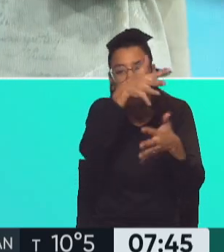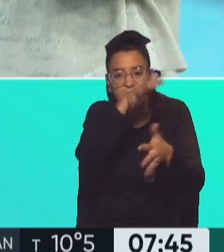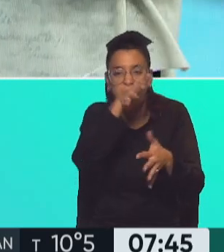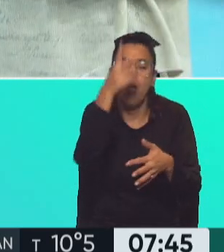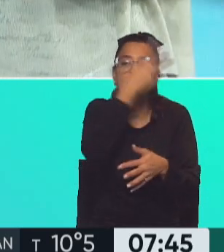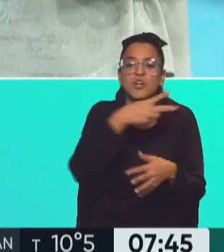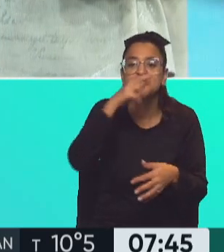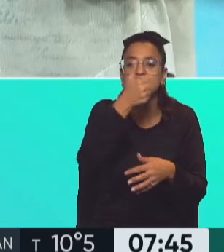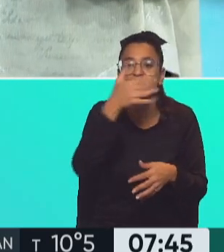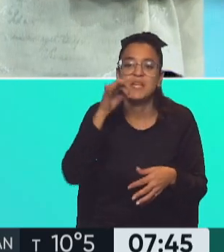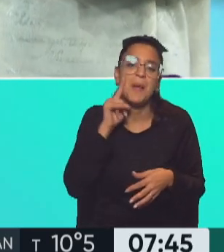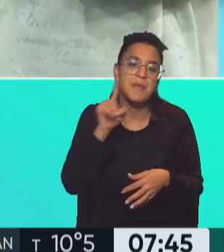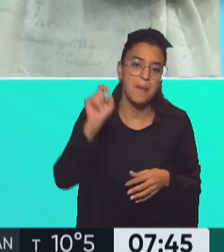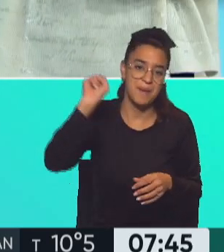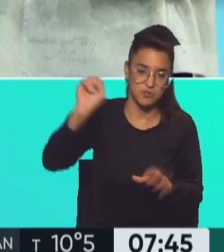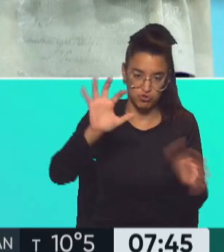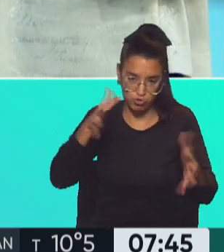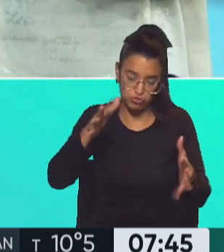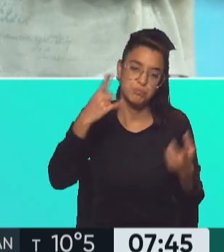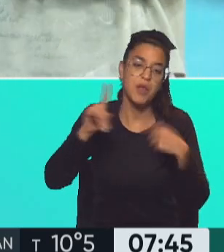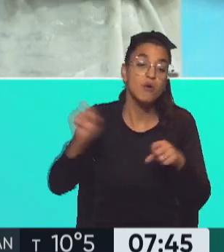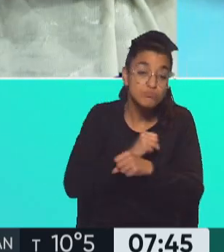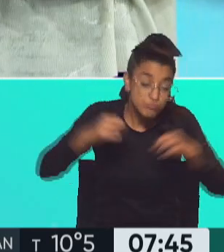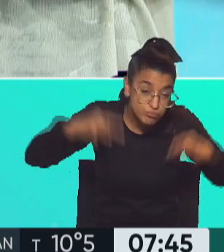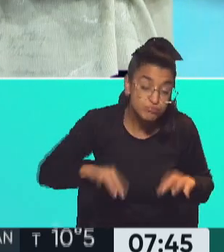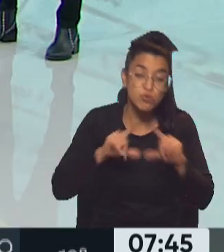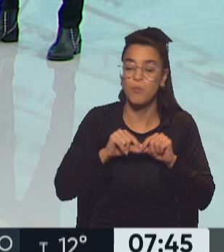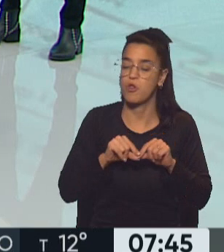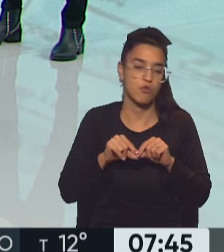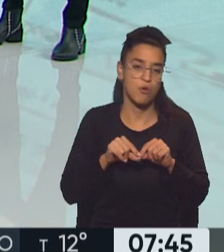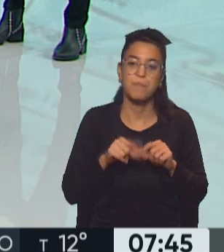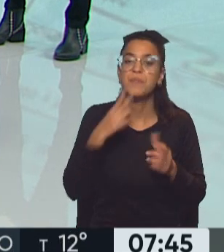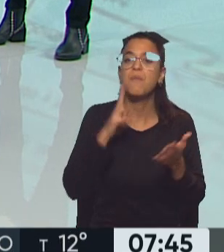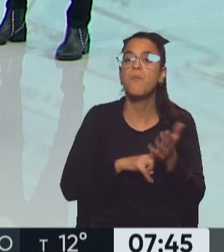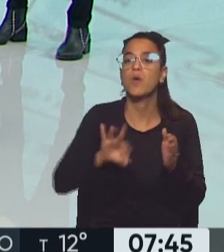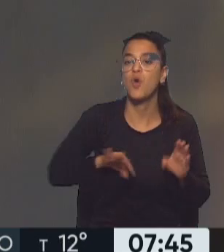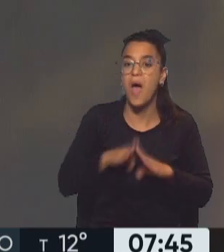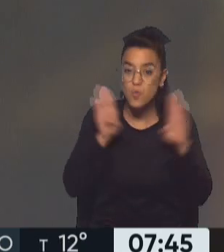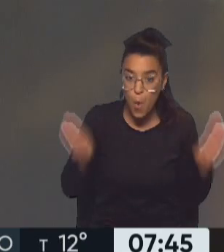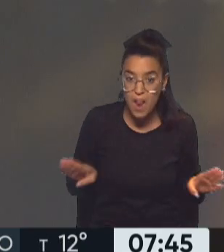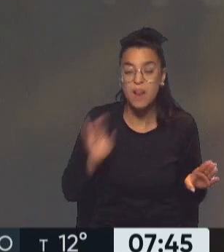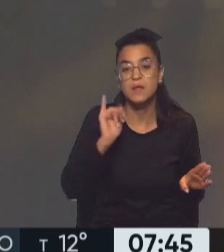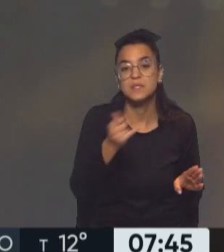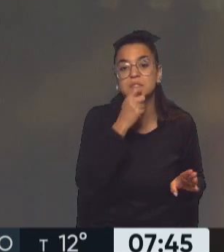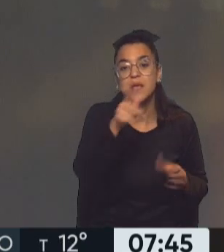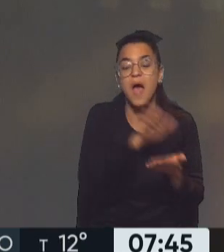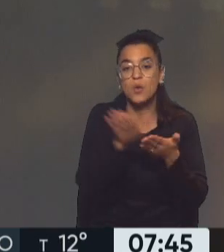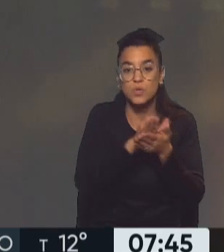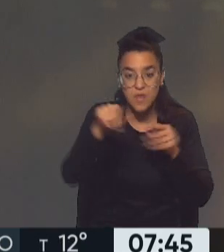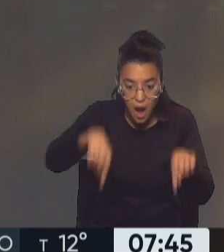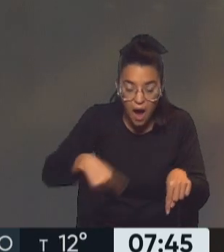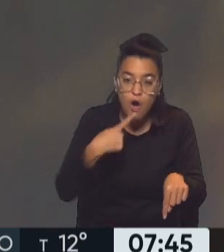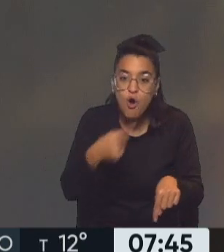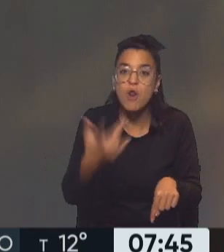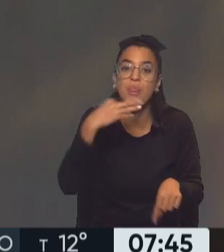de 260.000 pesos. Pero todavía no está definido ese número. Claro, es un impuesto anual, hay que tener en cuenta, ¿no? Claro. Que si lo actualizan ahora, van a